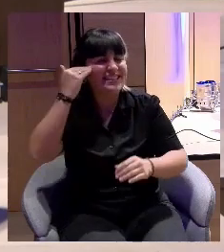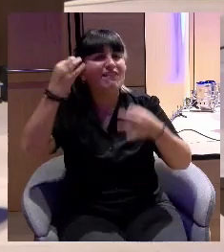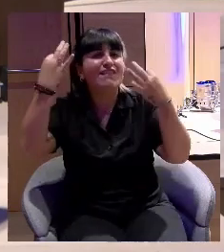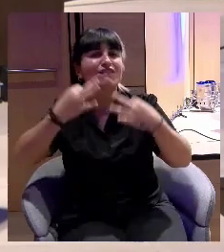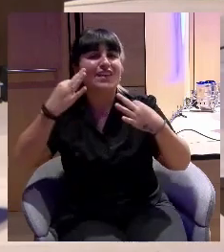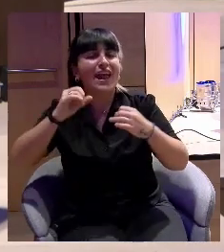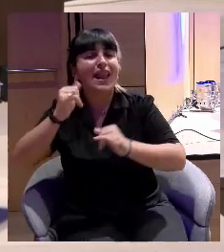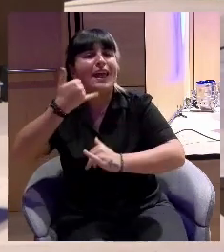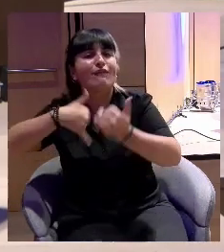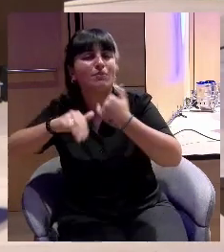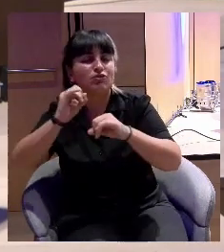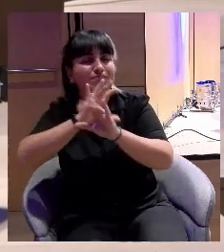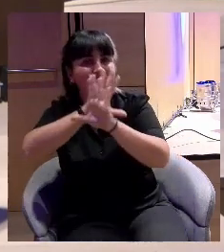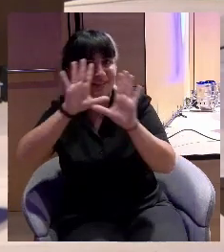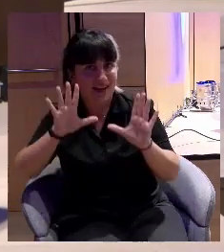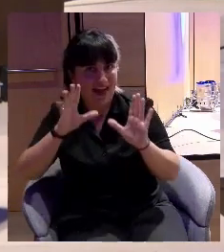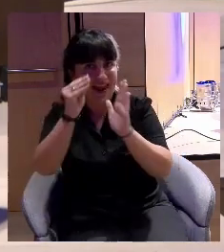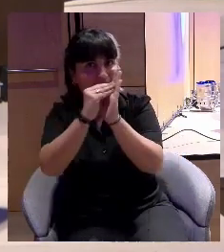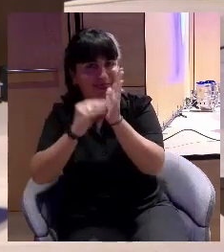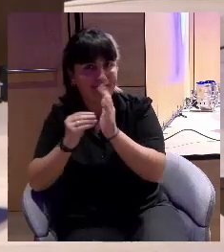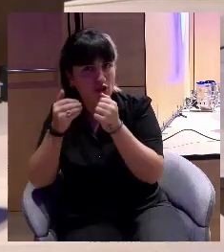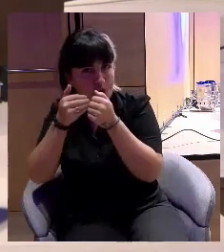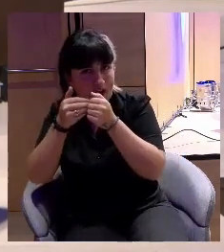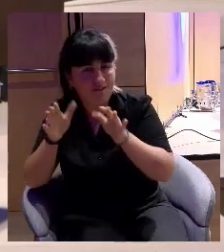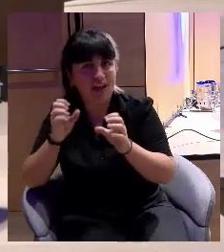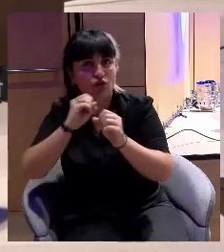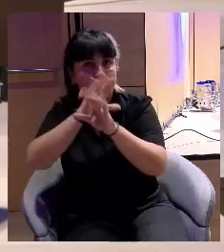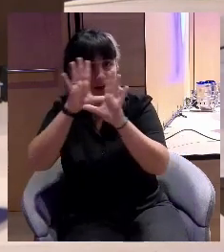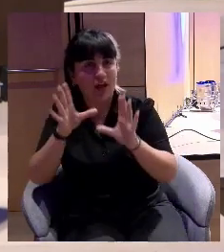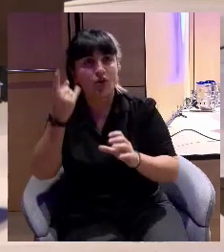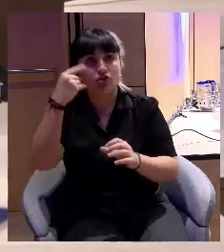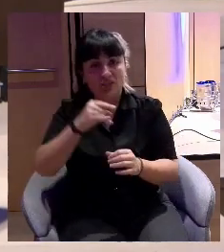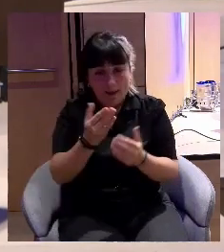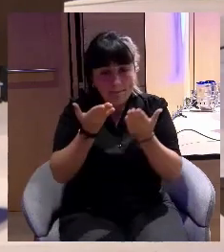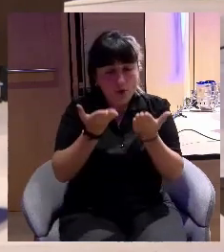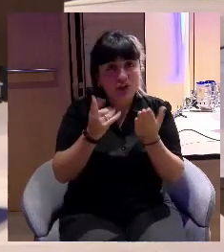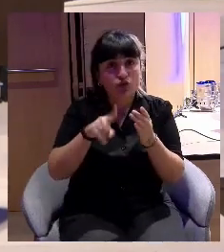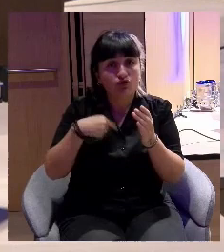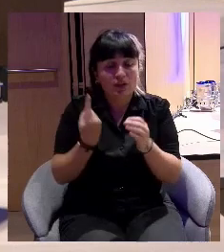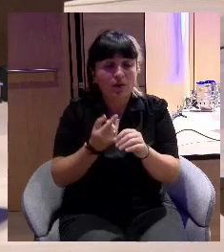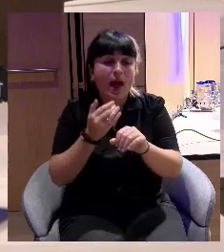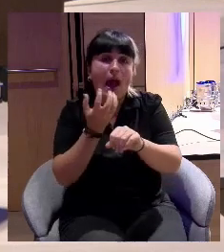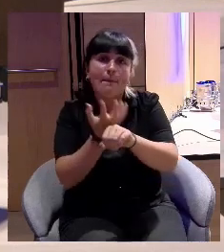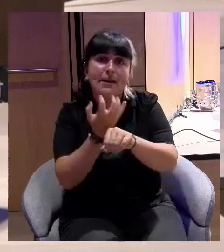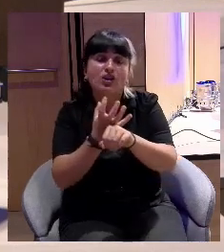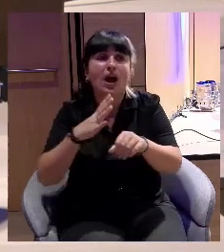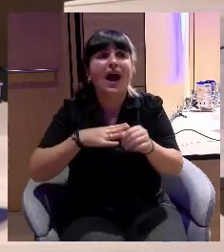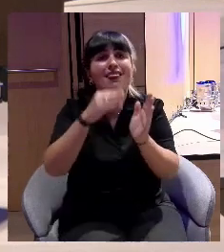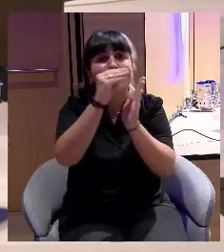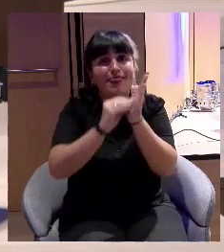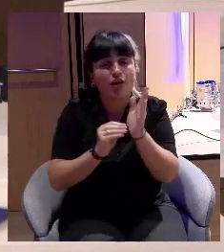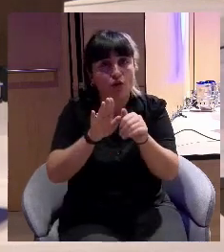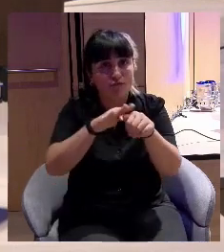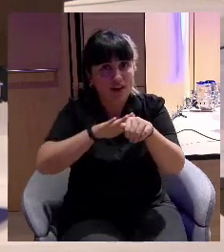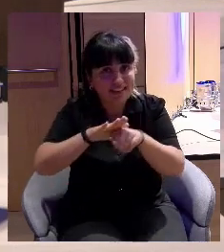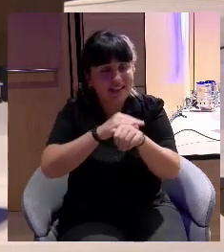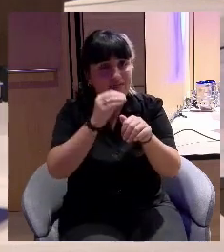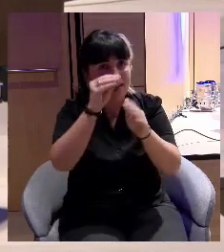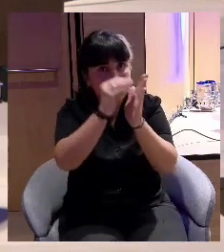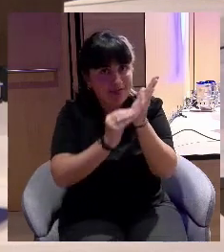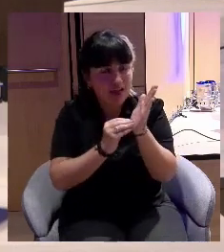está la metodología y en la metodología están las bases de datos, está la metodología de cómo se realizaron y en